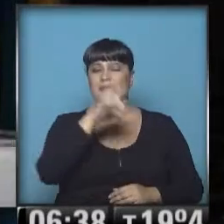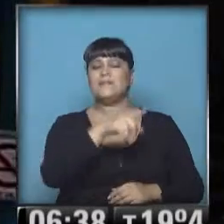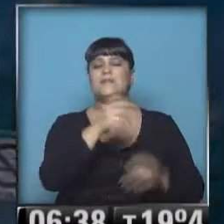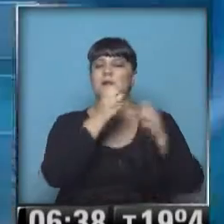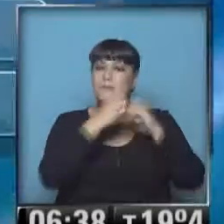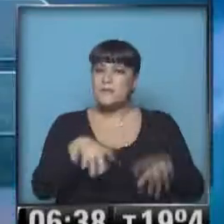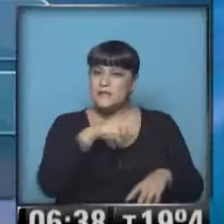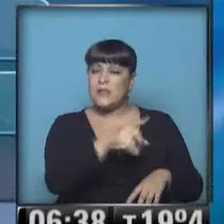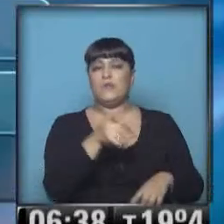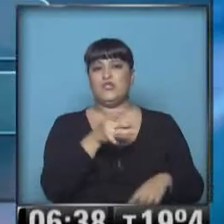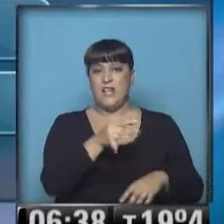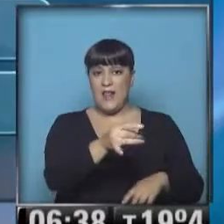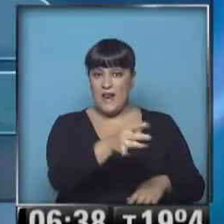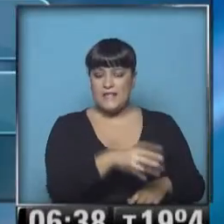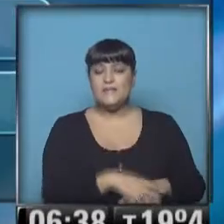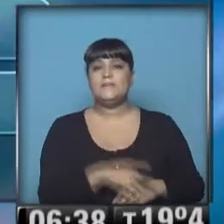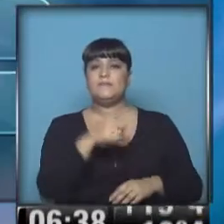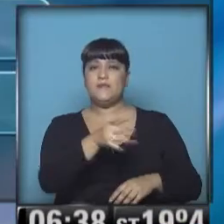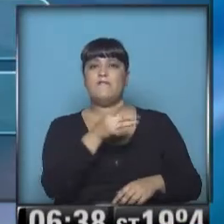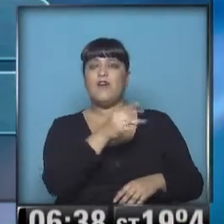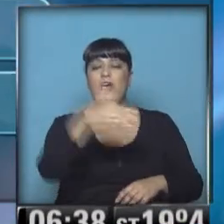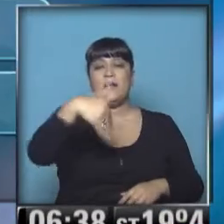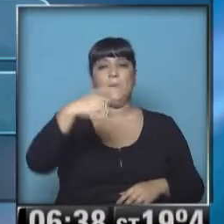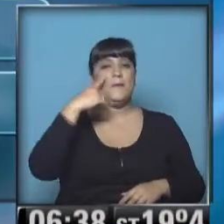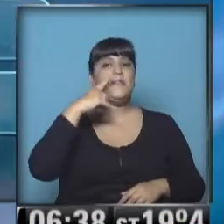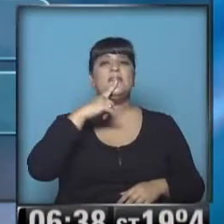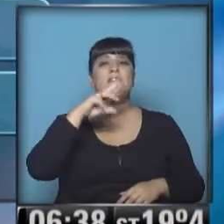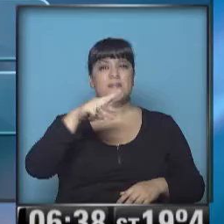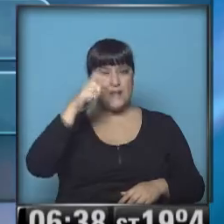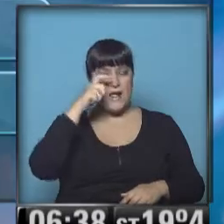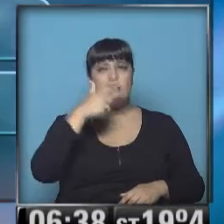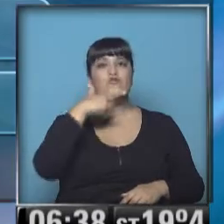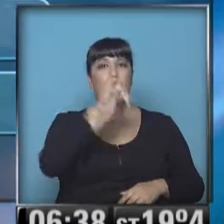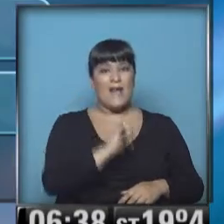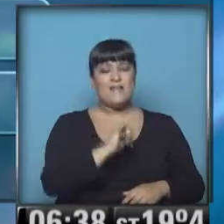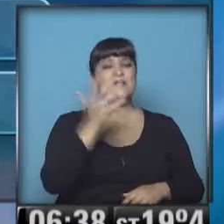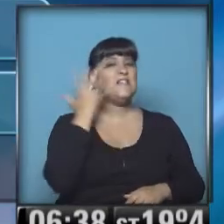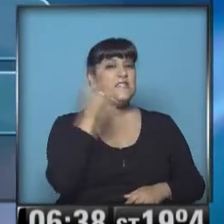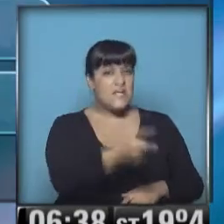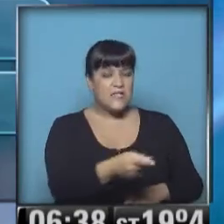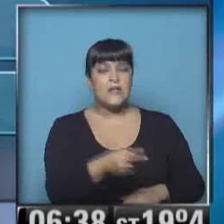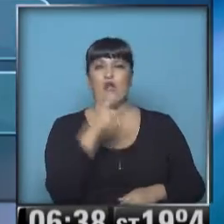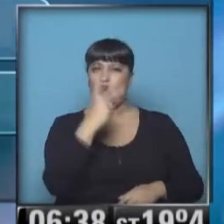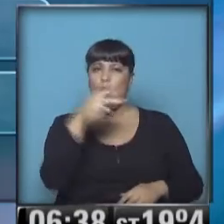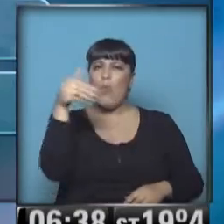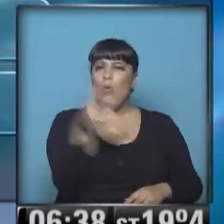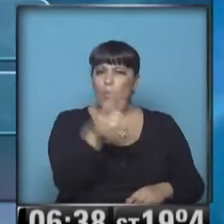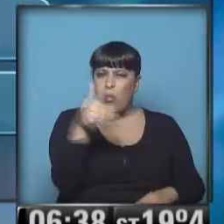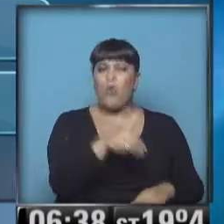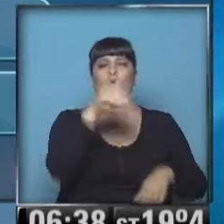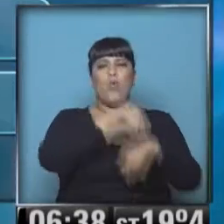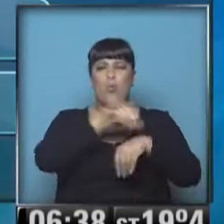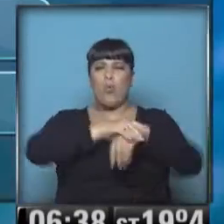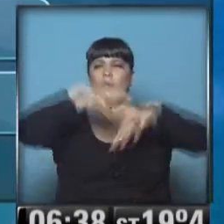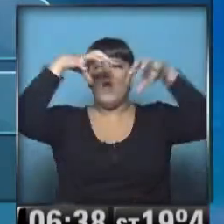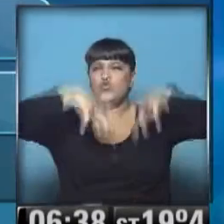comenzar hablando de los trenes, porque el ferrocarril Mitre, los ramales Suárez Tigre están operando con demora por anegamiento en las